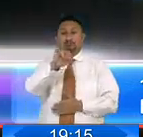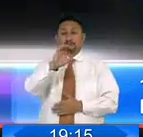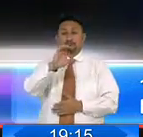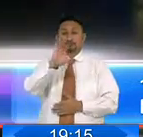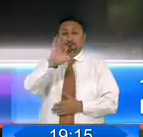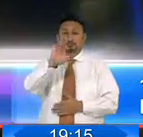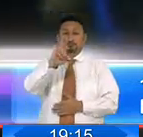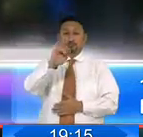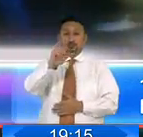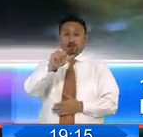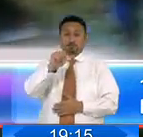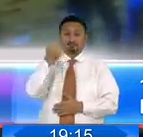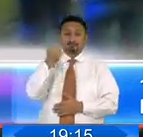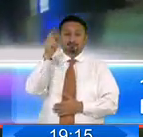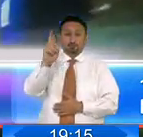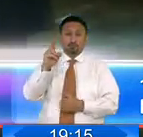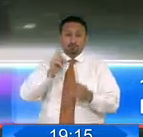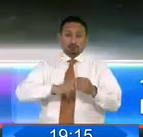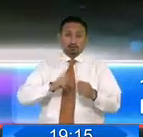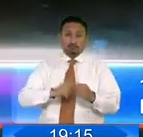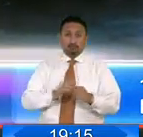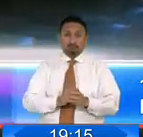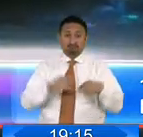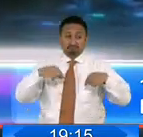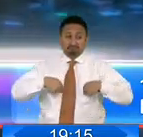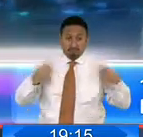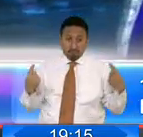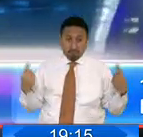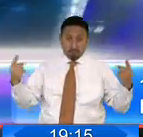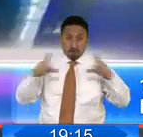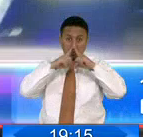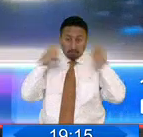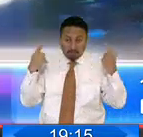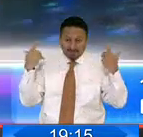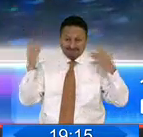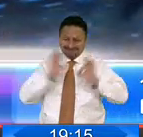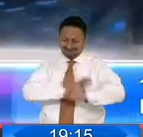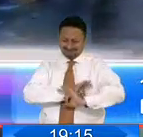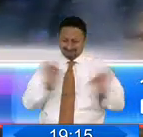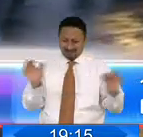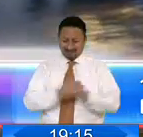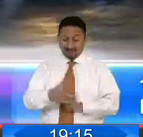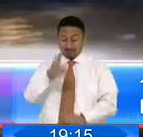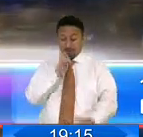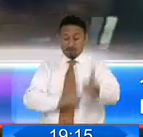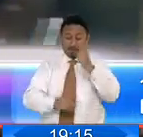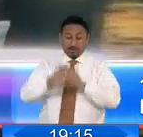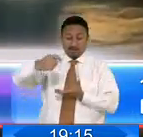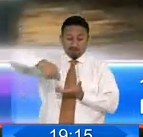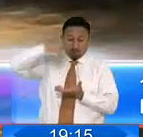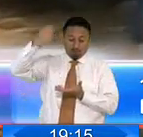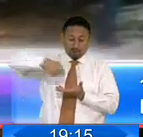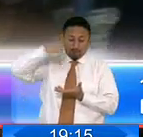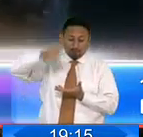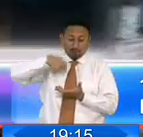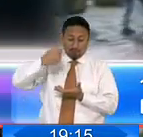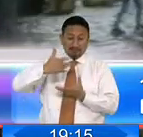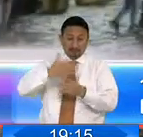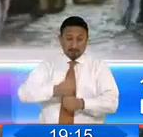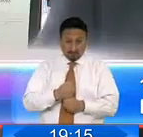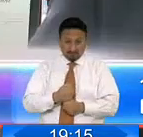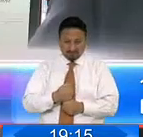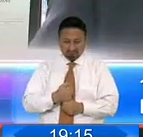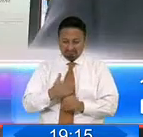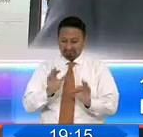de quito aquí se olvidó el distanciamiento social la mascarilla para beber y comer sin ningún tipo de medida de bioseguridad